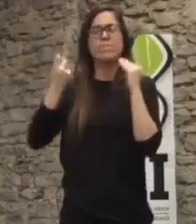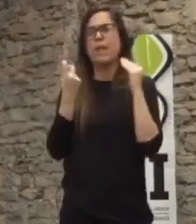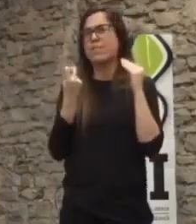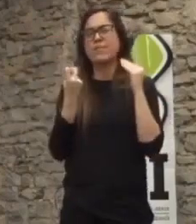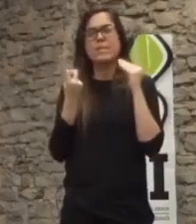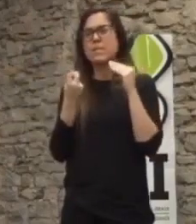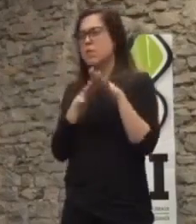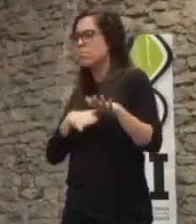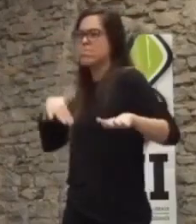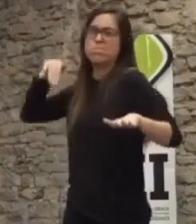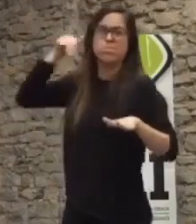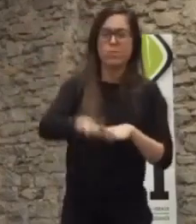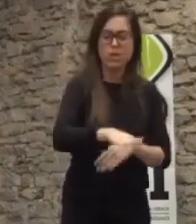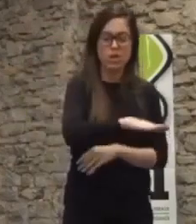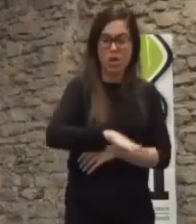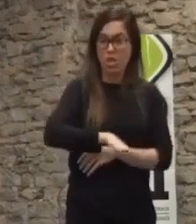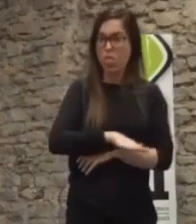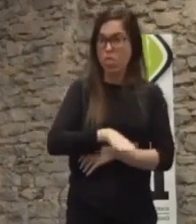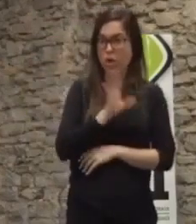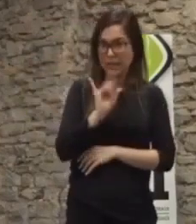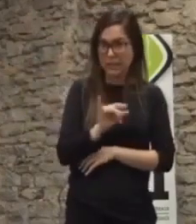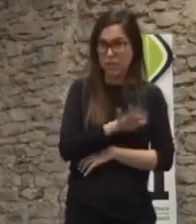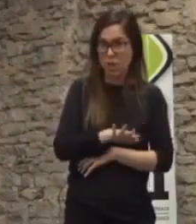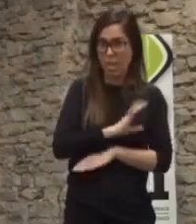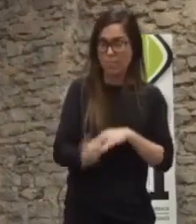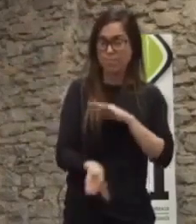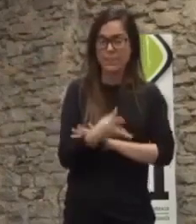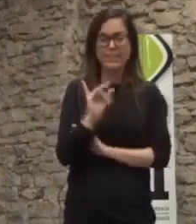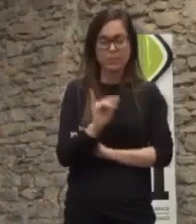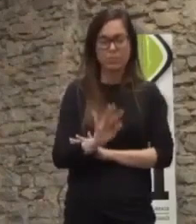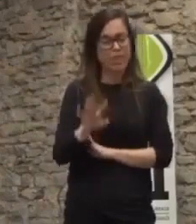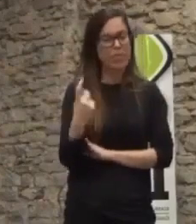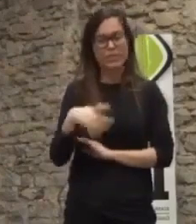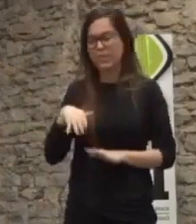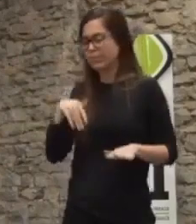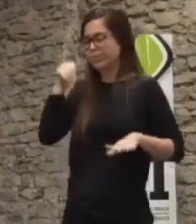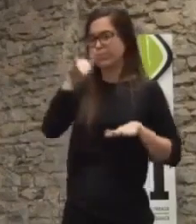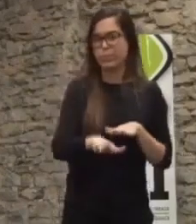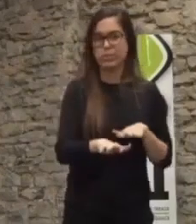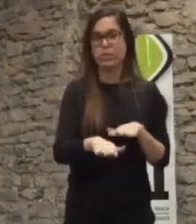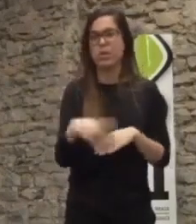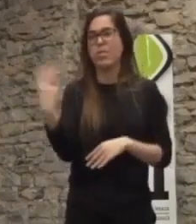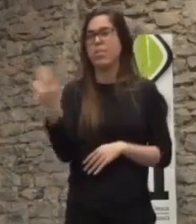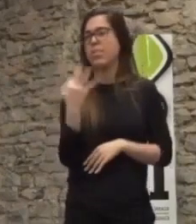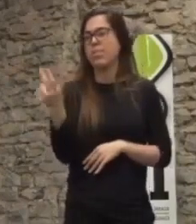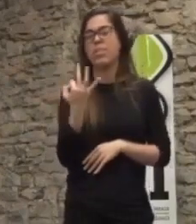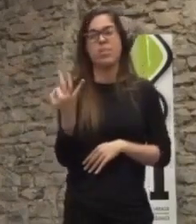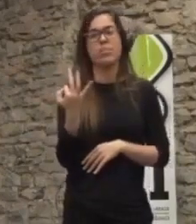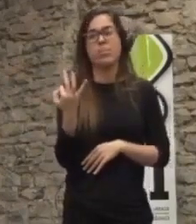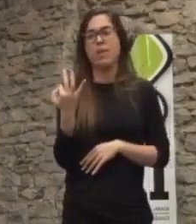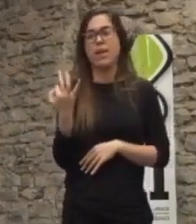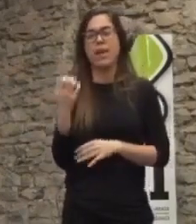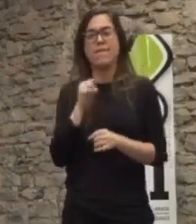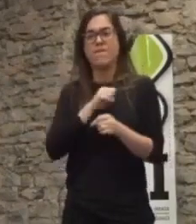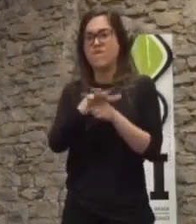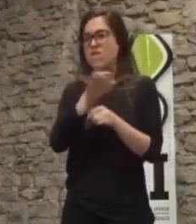¿no?, que lo local es el lugar de impulso, pero que teníamos que ir más allá, que es preciso alcanzar, como digo, nuevos niveles de